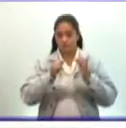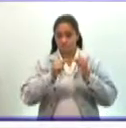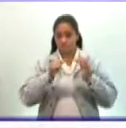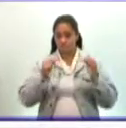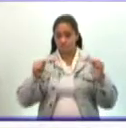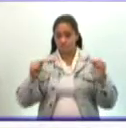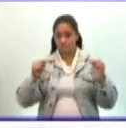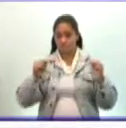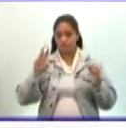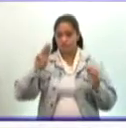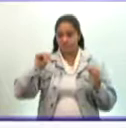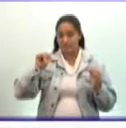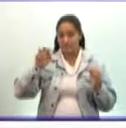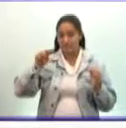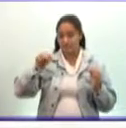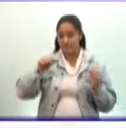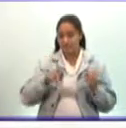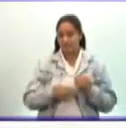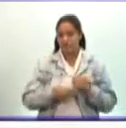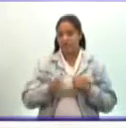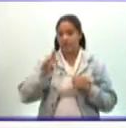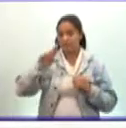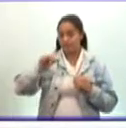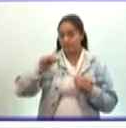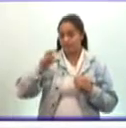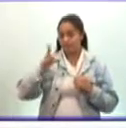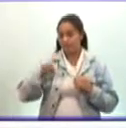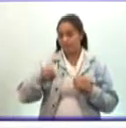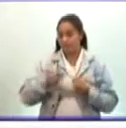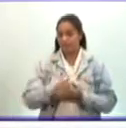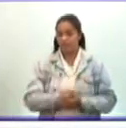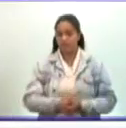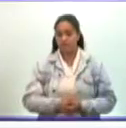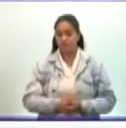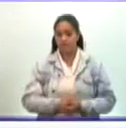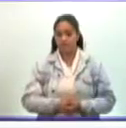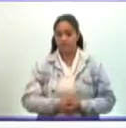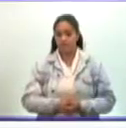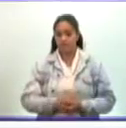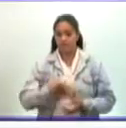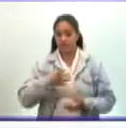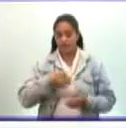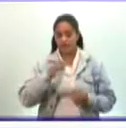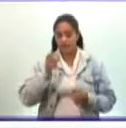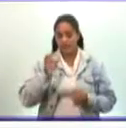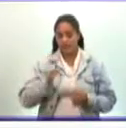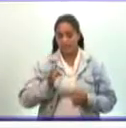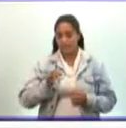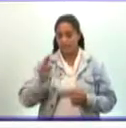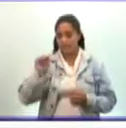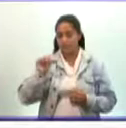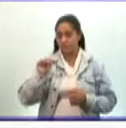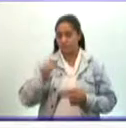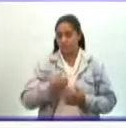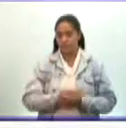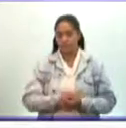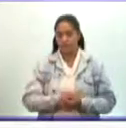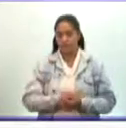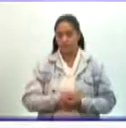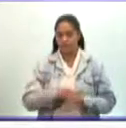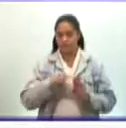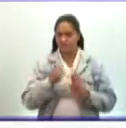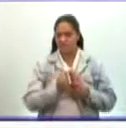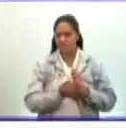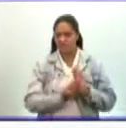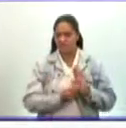MN y NP, que en este caso tienen un origen común N, pero tienen la característica de que